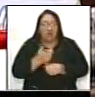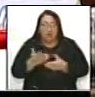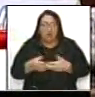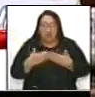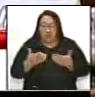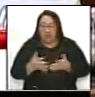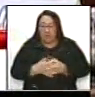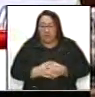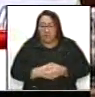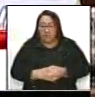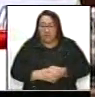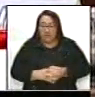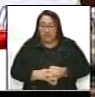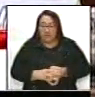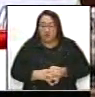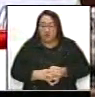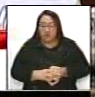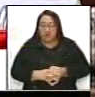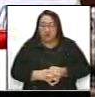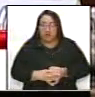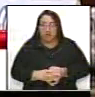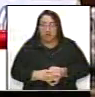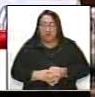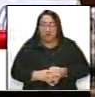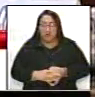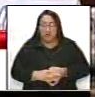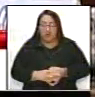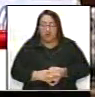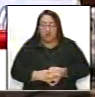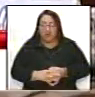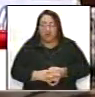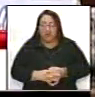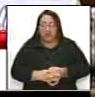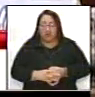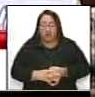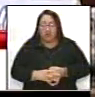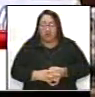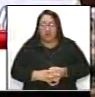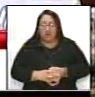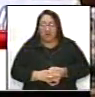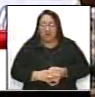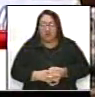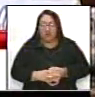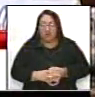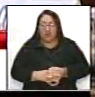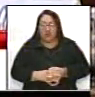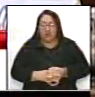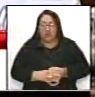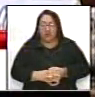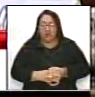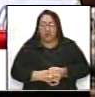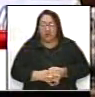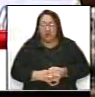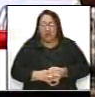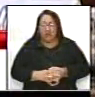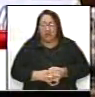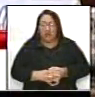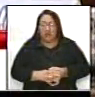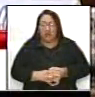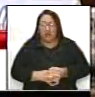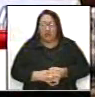que quisiera que me dieran la precisión presupuestaria a cargo de qué sector va a